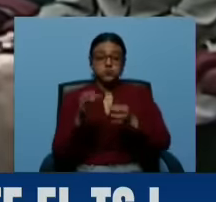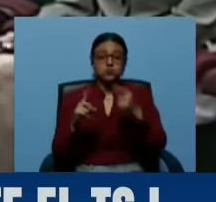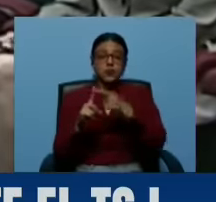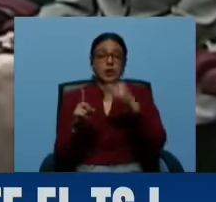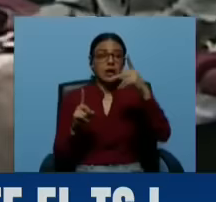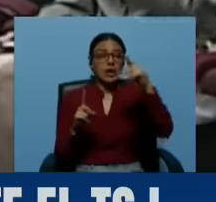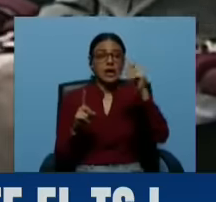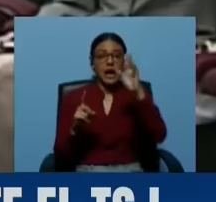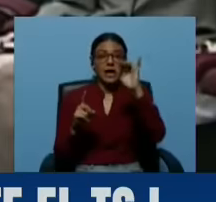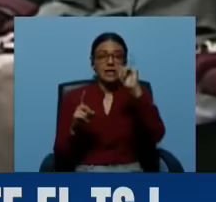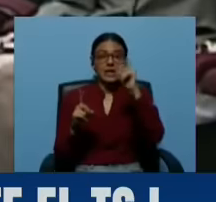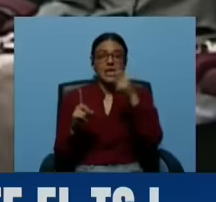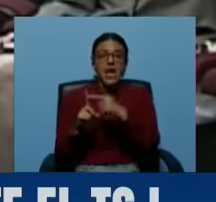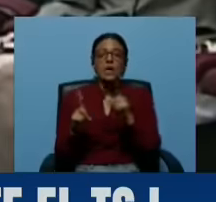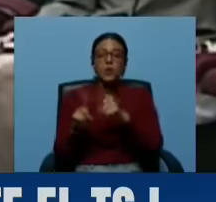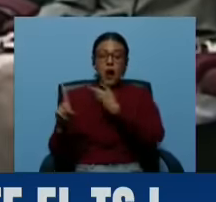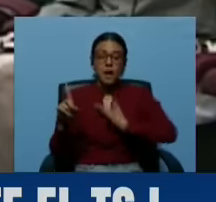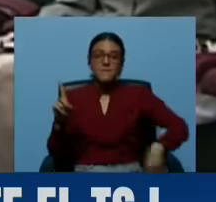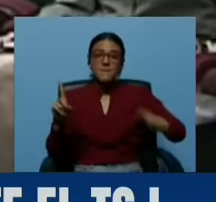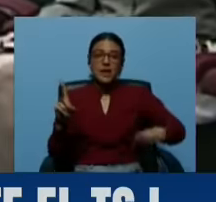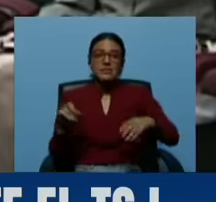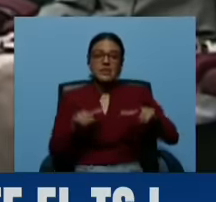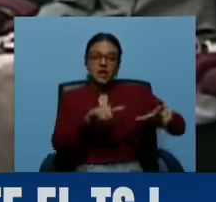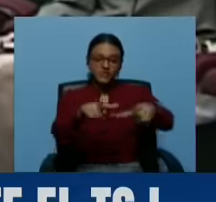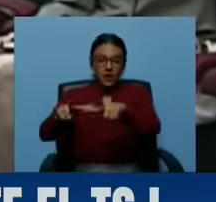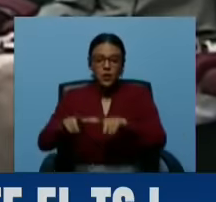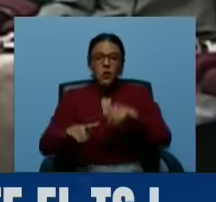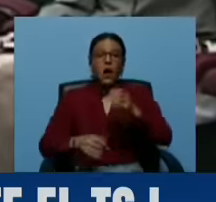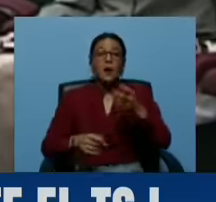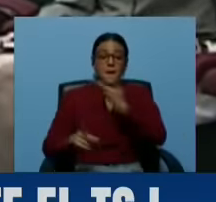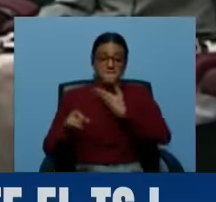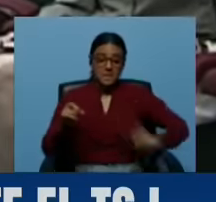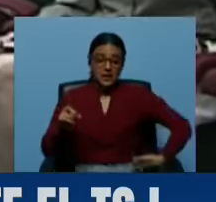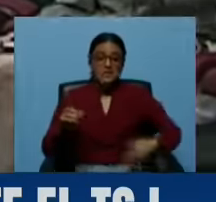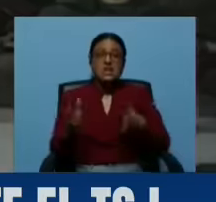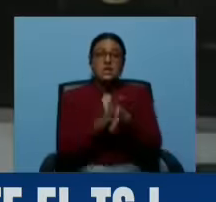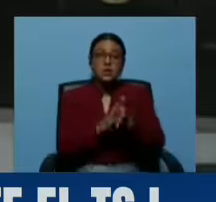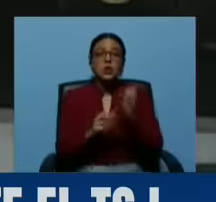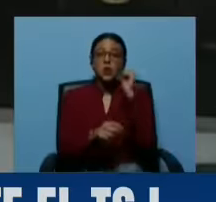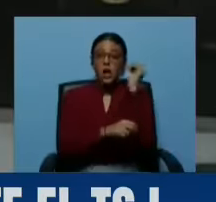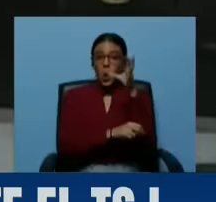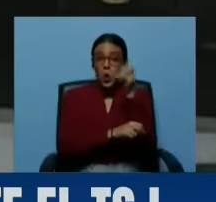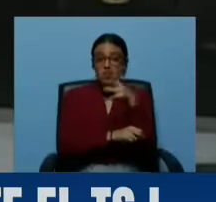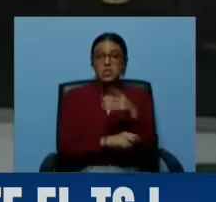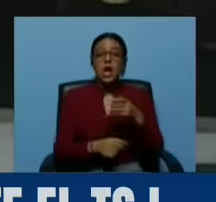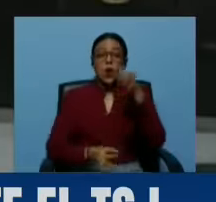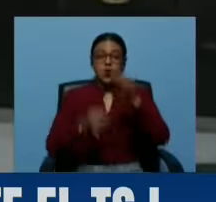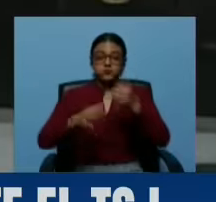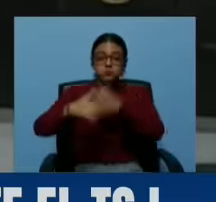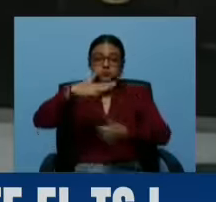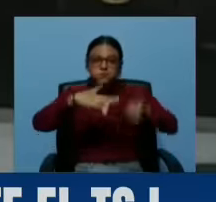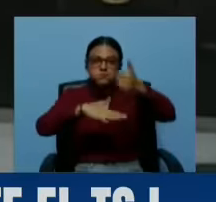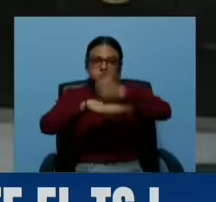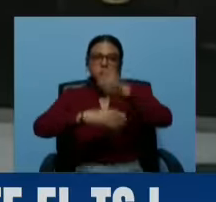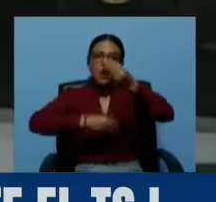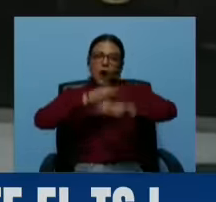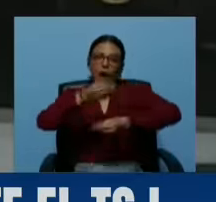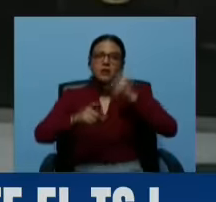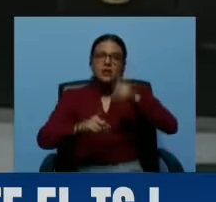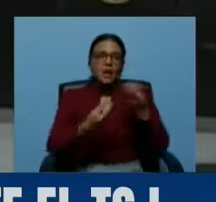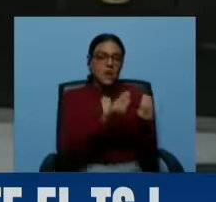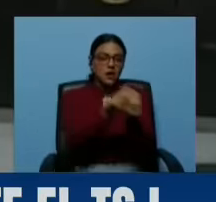es la presidenta de esta sala, presidenta del Consejo del Tribunal Supremo de Justicia, y también la acompañan en